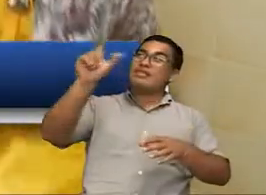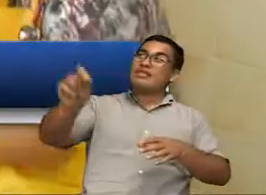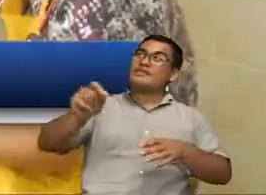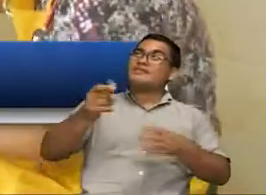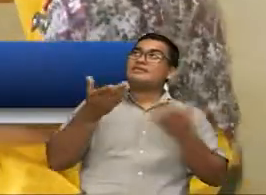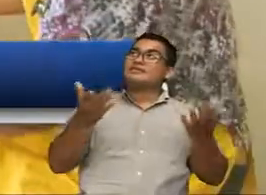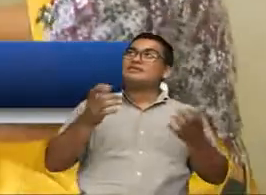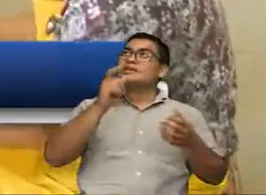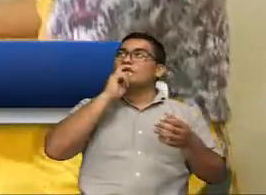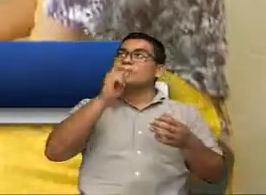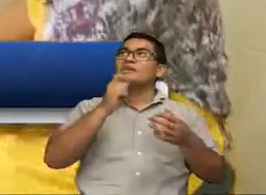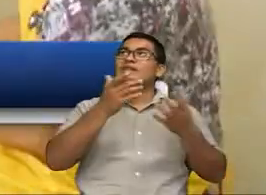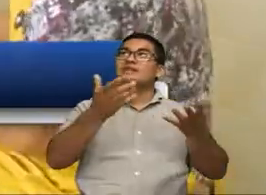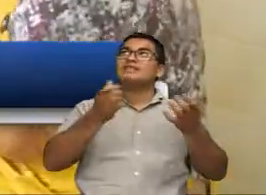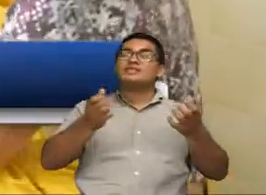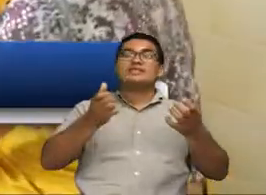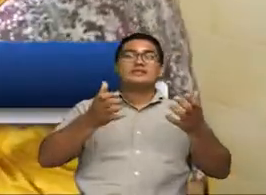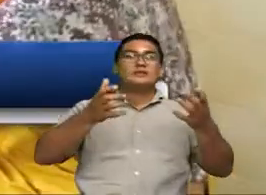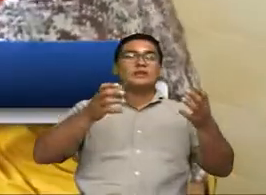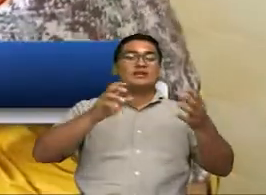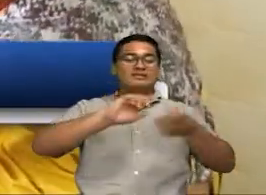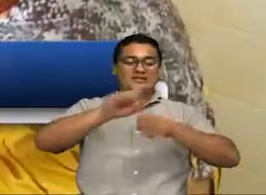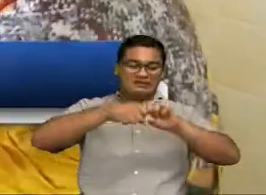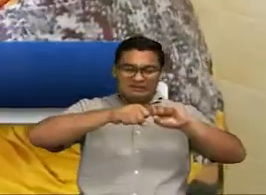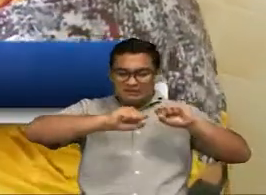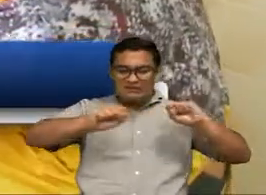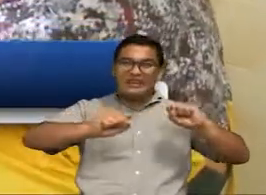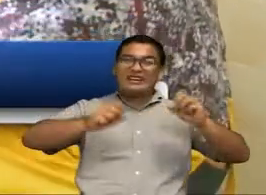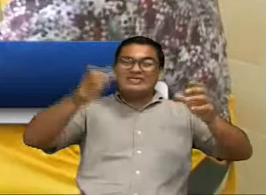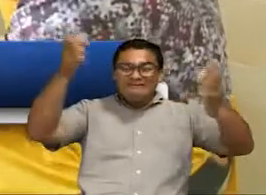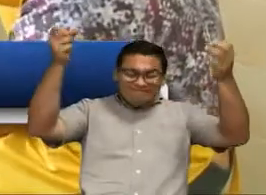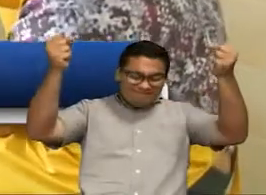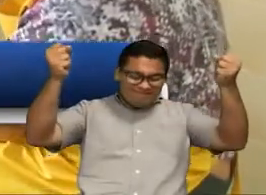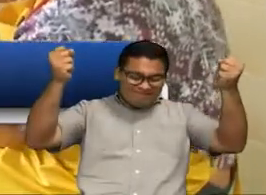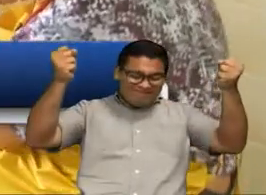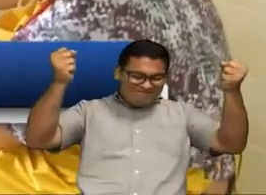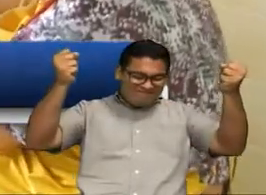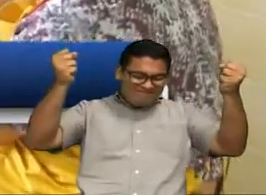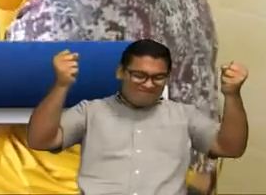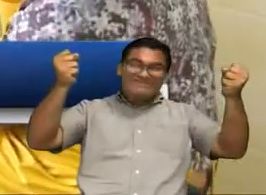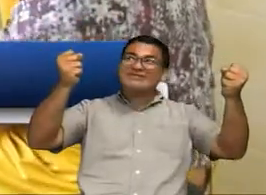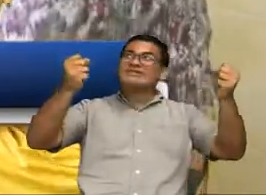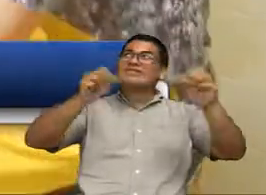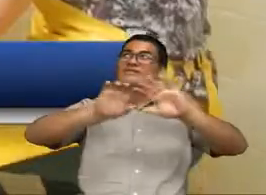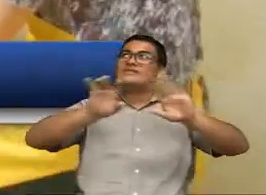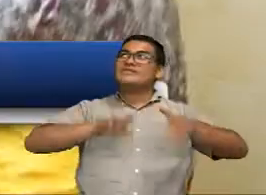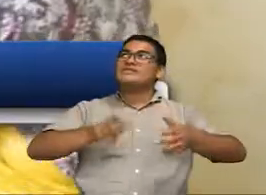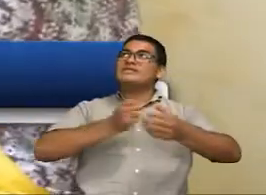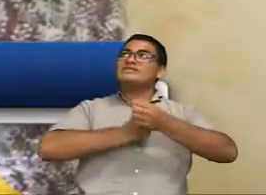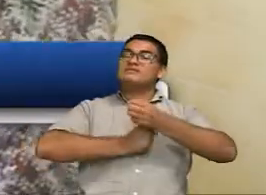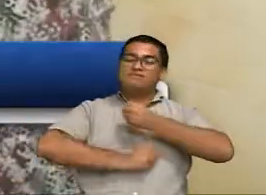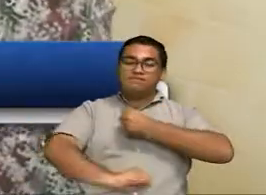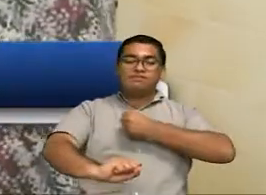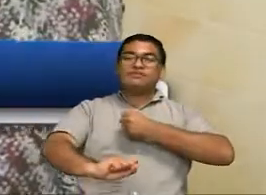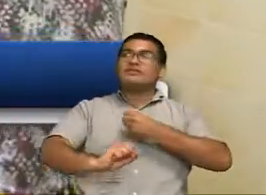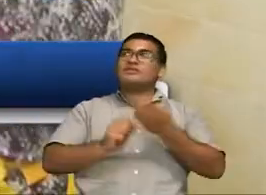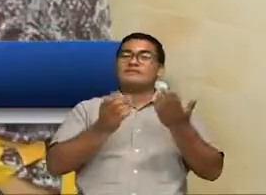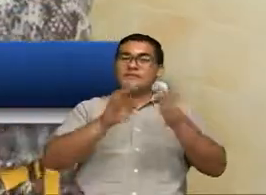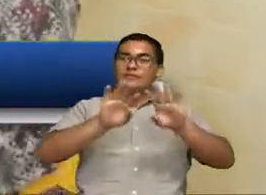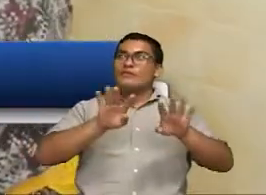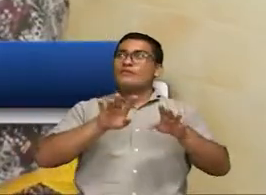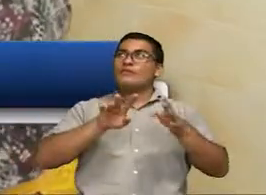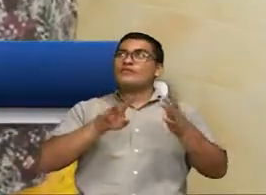más solicita. Entonces, es con unos mecates, si ustedes ven ahí los mecates, ellas se guindan y se ponen en